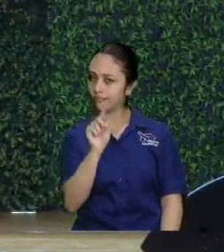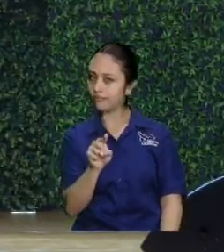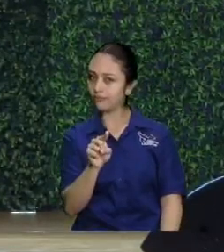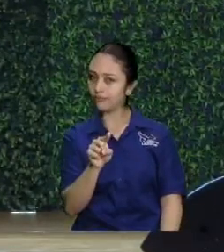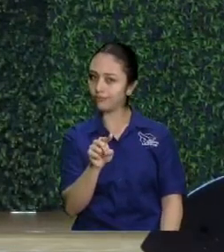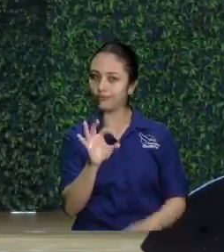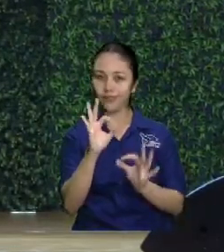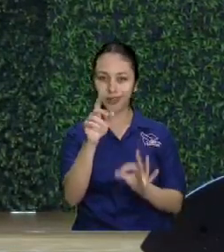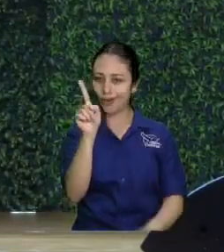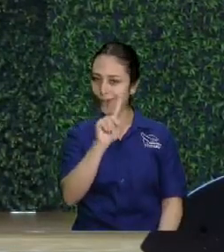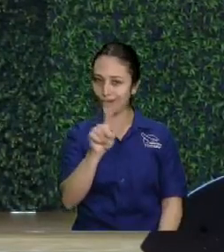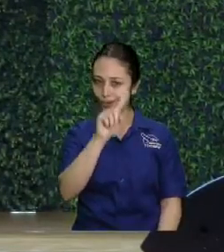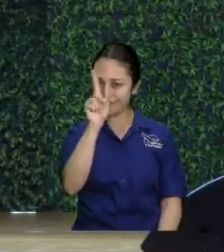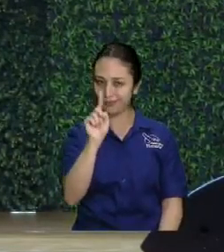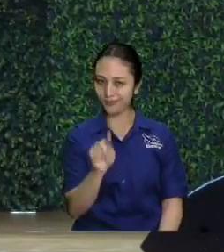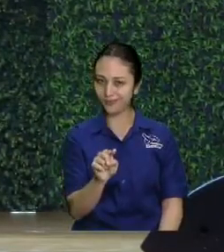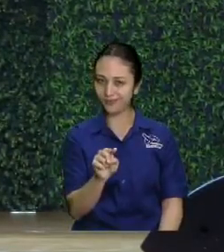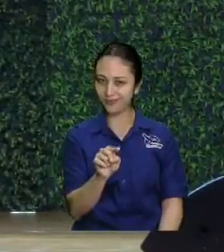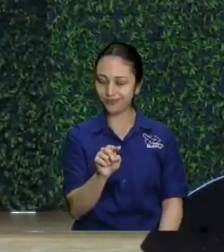¿Ah?